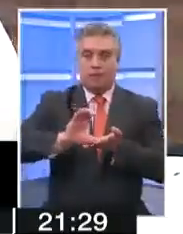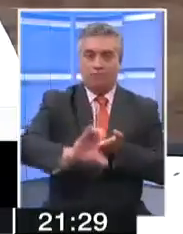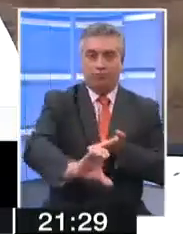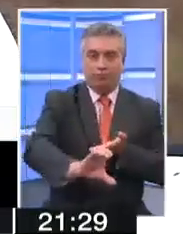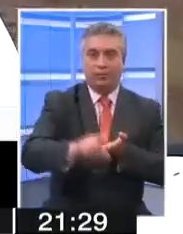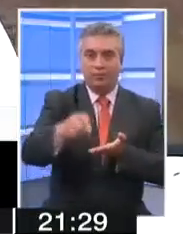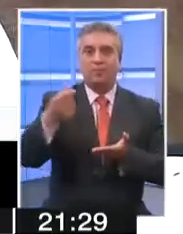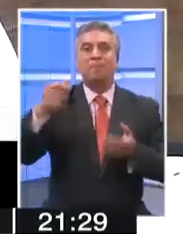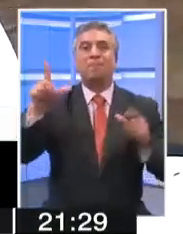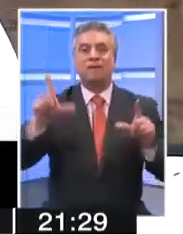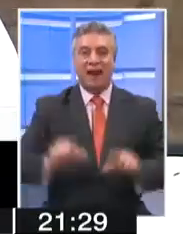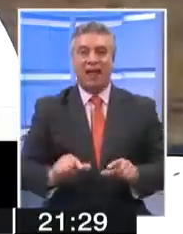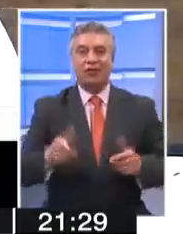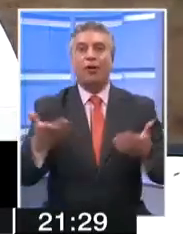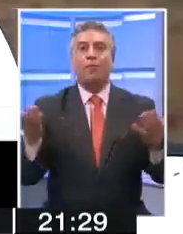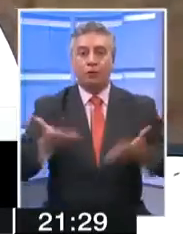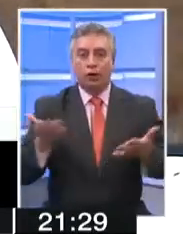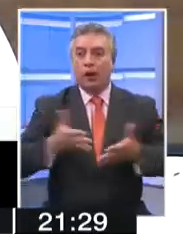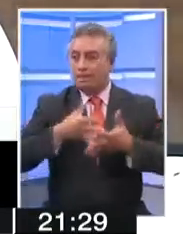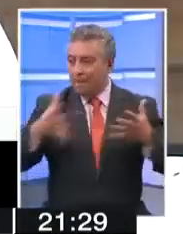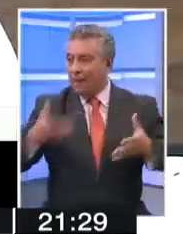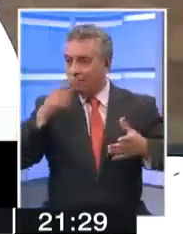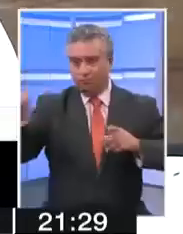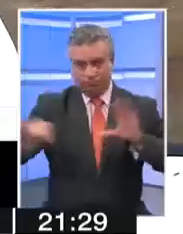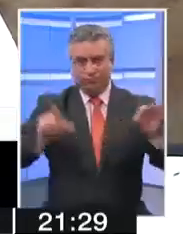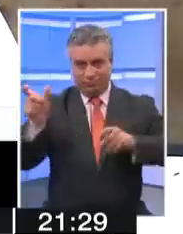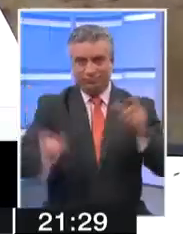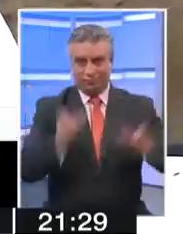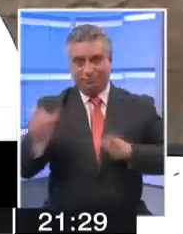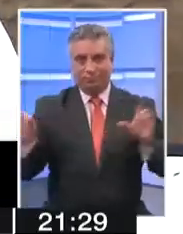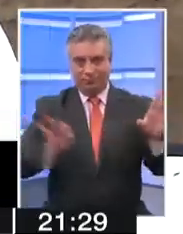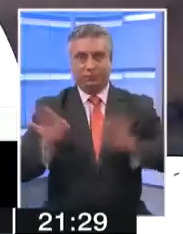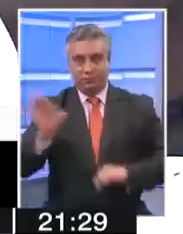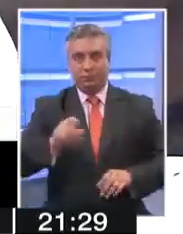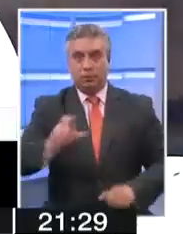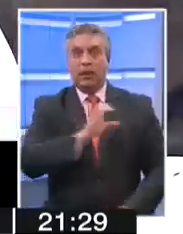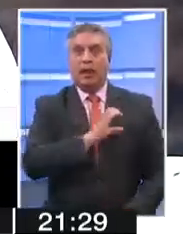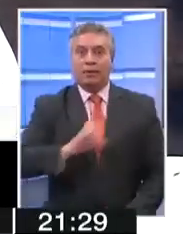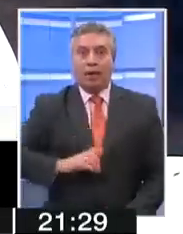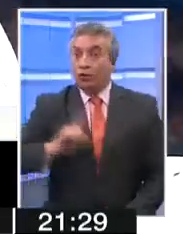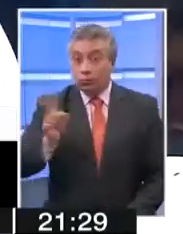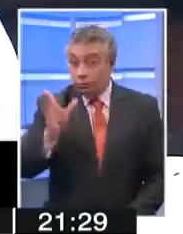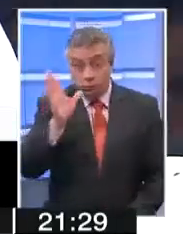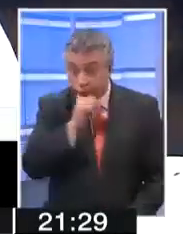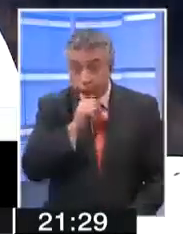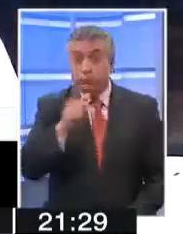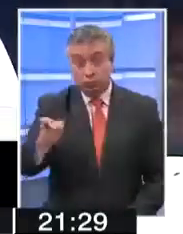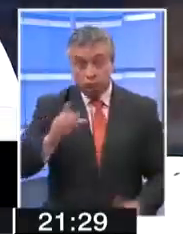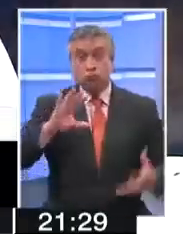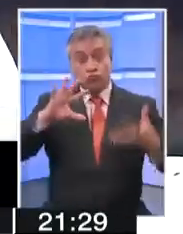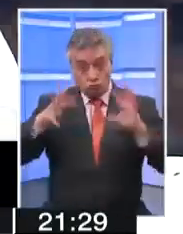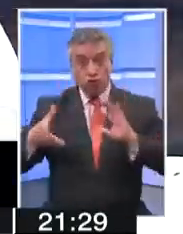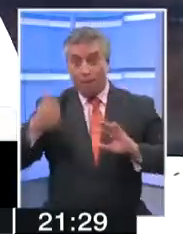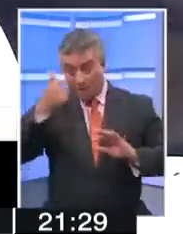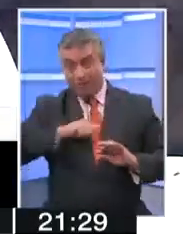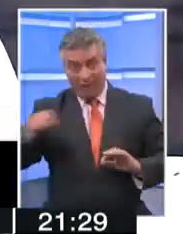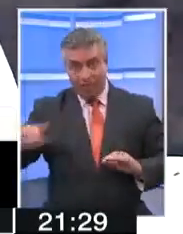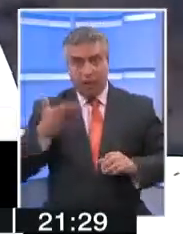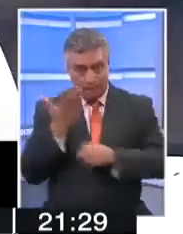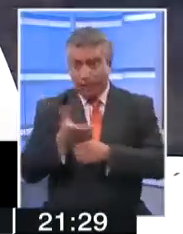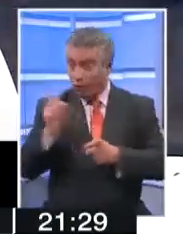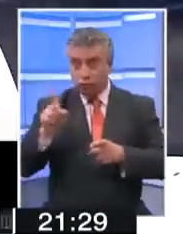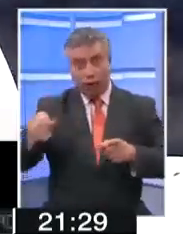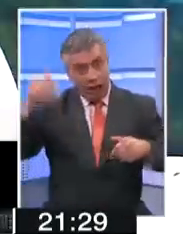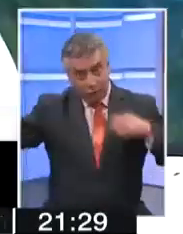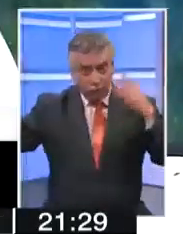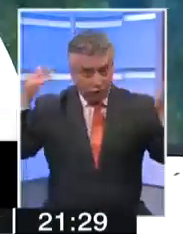día. ¿Para qué? Para contratar más brigadistas. Si no están en el Estado, traigamos del mundo privado. Contratar más helicópteros, si están aquí en Chile, pidamos afuera, para